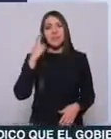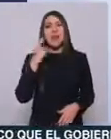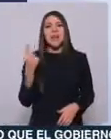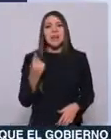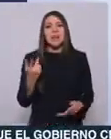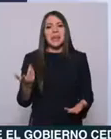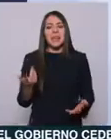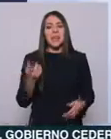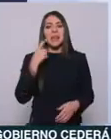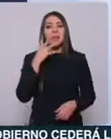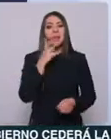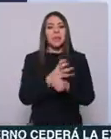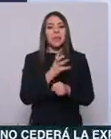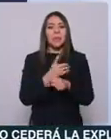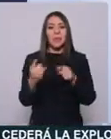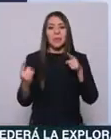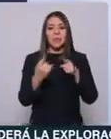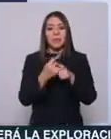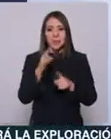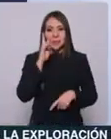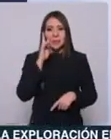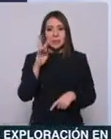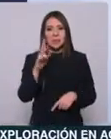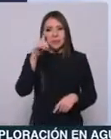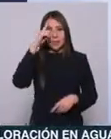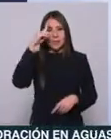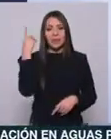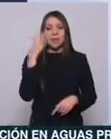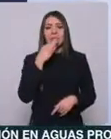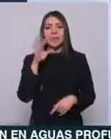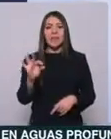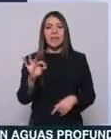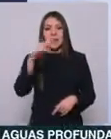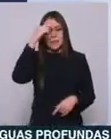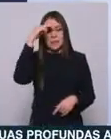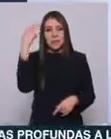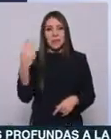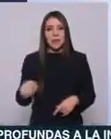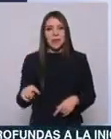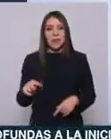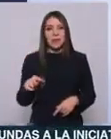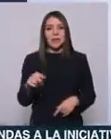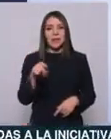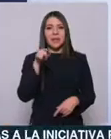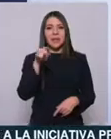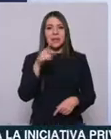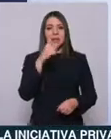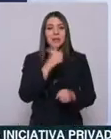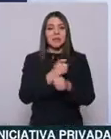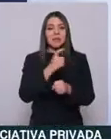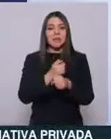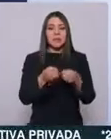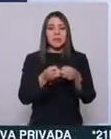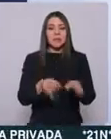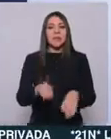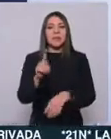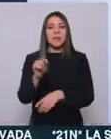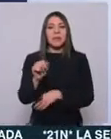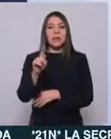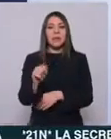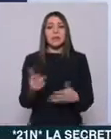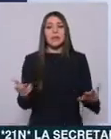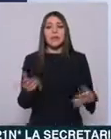viene otra jugada, igualmente un grave error, un rebote otra vez de Néstor Araujo y otra vez el jugador del Inter de Milán, Lautaro